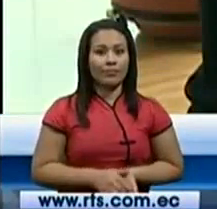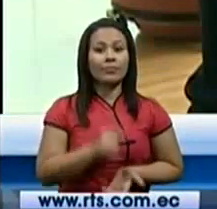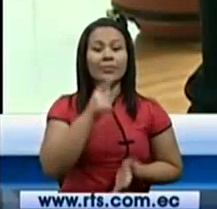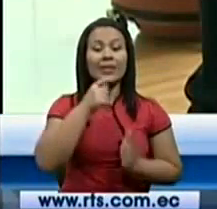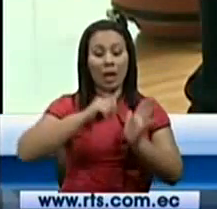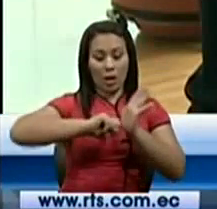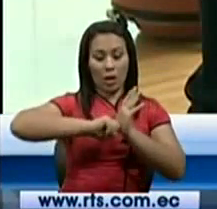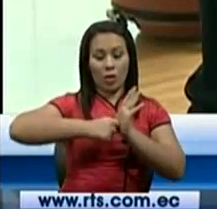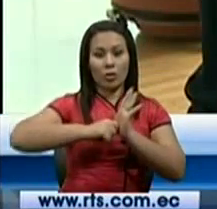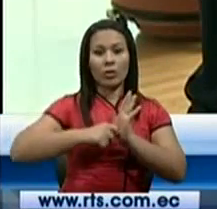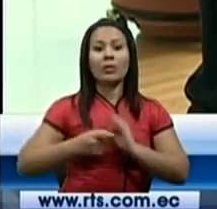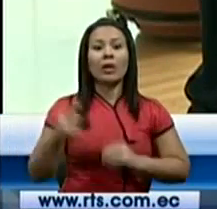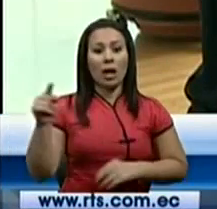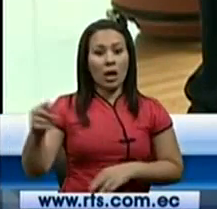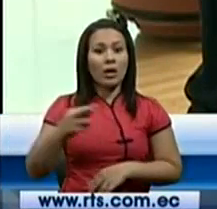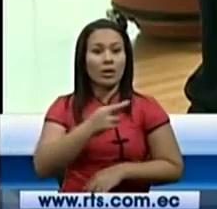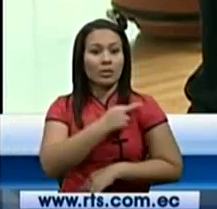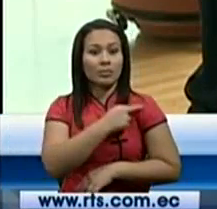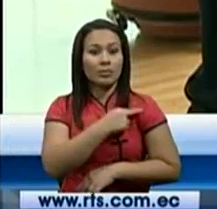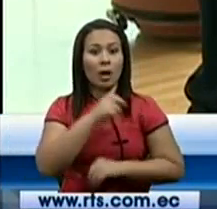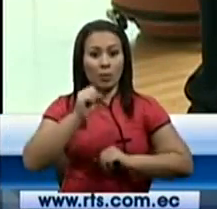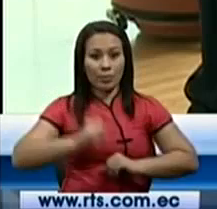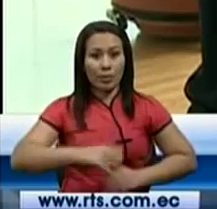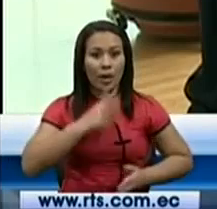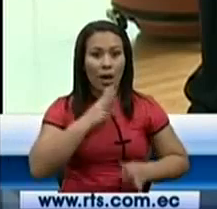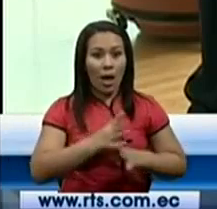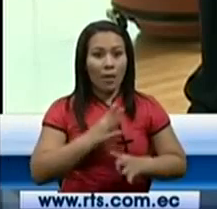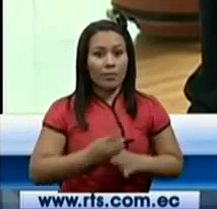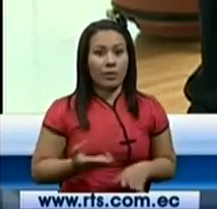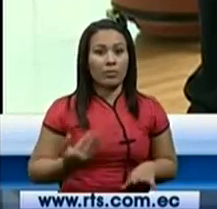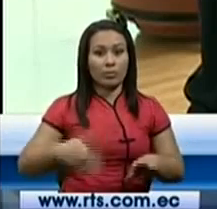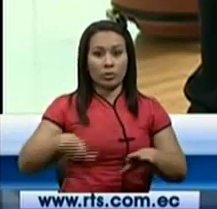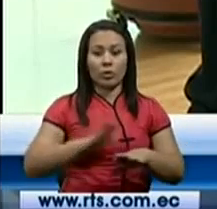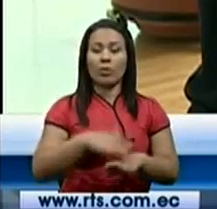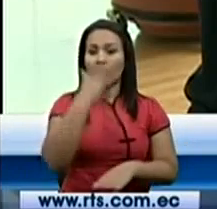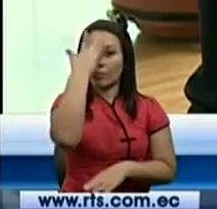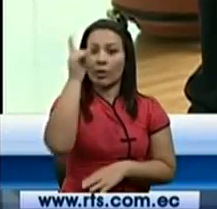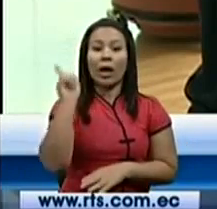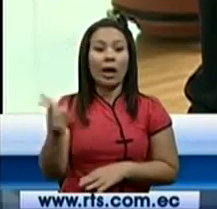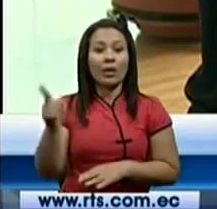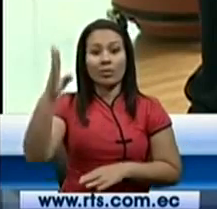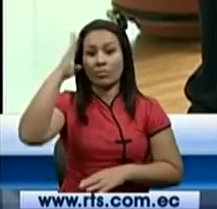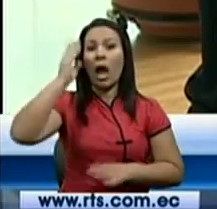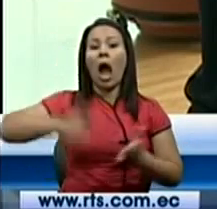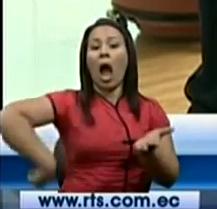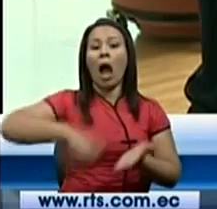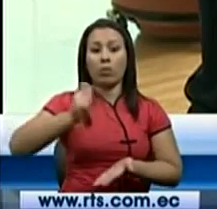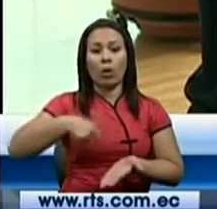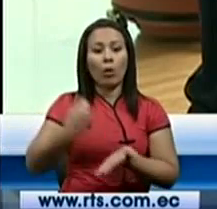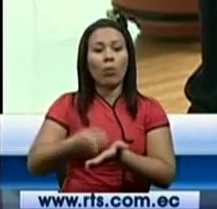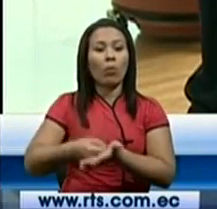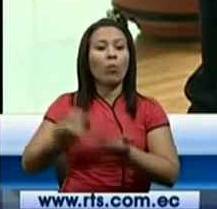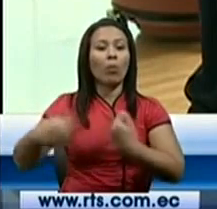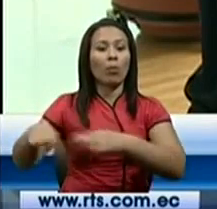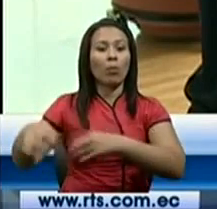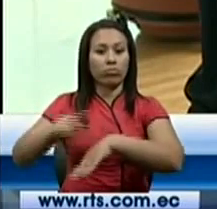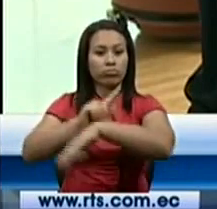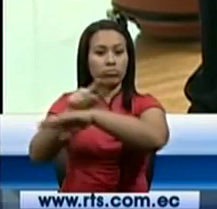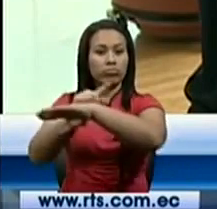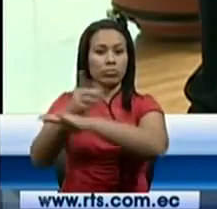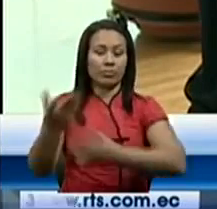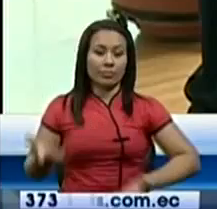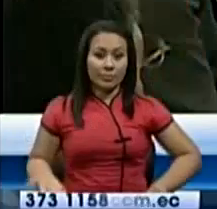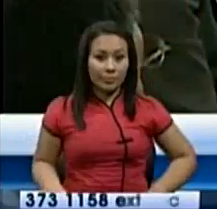Contraloría genere dos informes y en los dos informes no establezca ningún tipo de indicio ni de responsabilidad civil. Ni de responsabilidad penal,